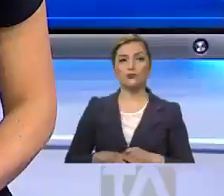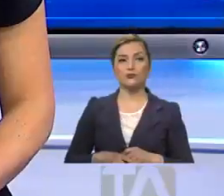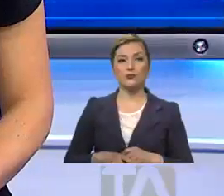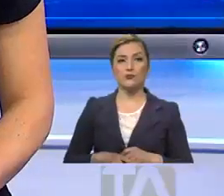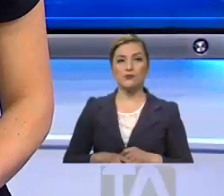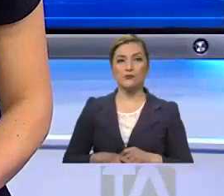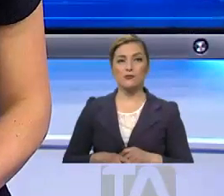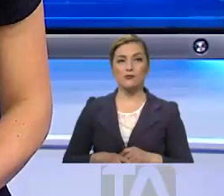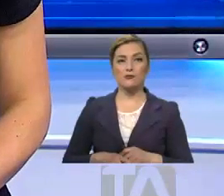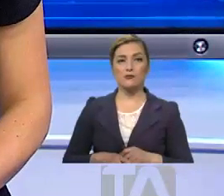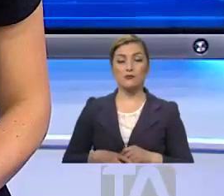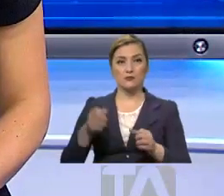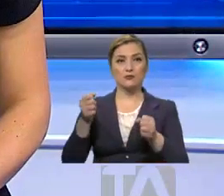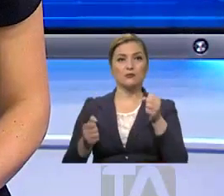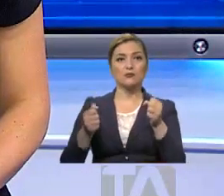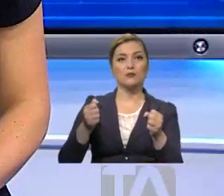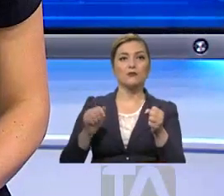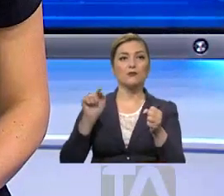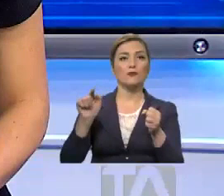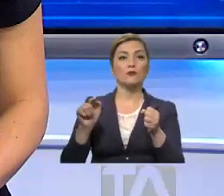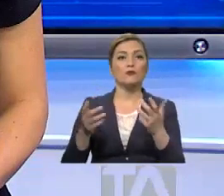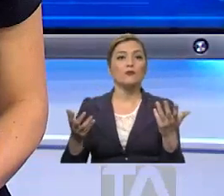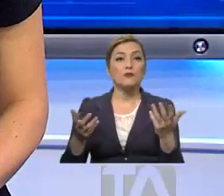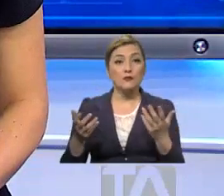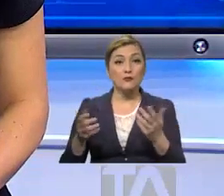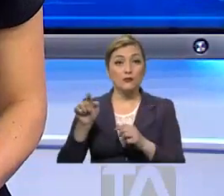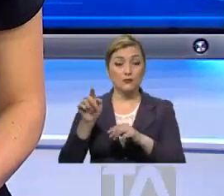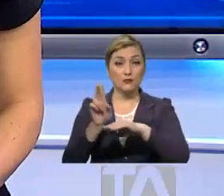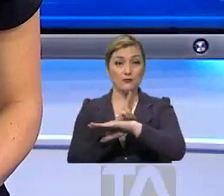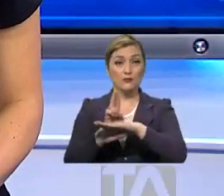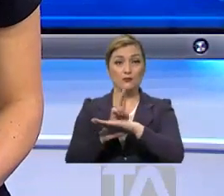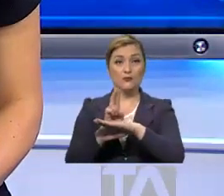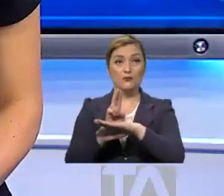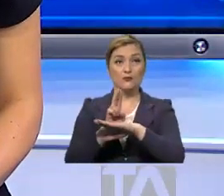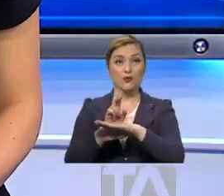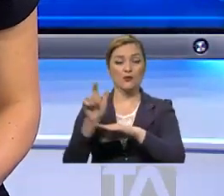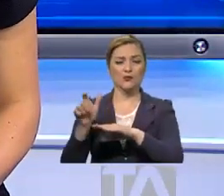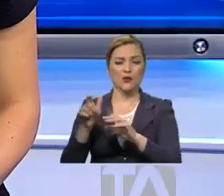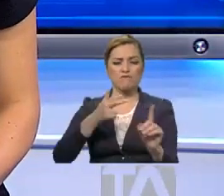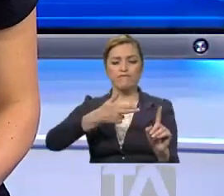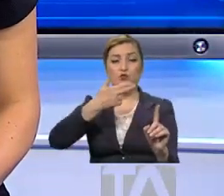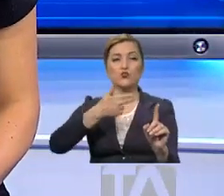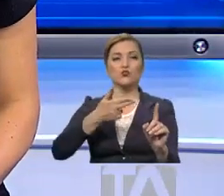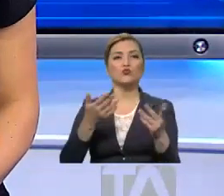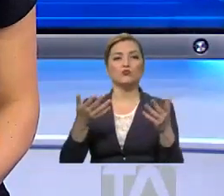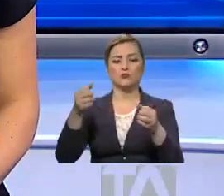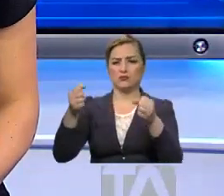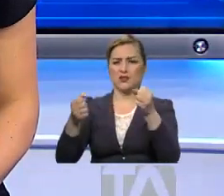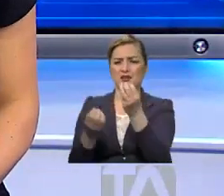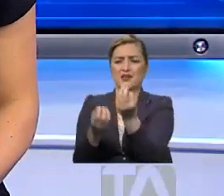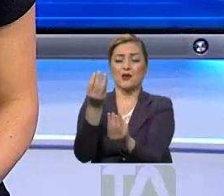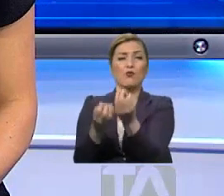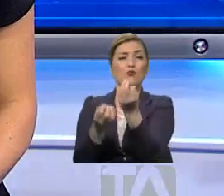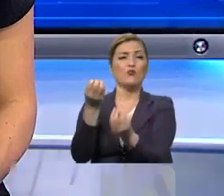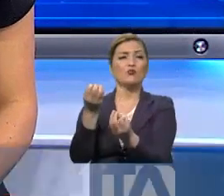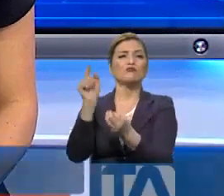horas. El vehículo que presuntamente habría sido utilizado por los asesinos de Efraín Ruales fue encontrado totalmente quemado